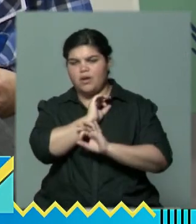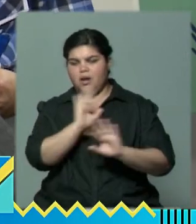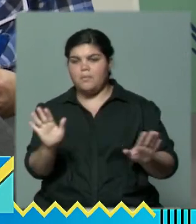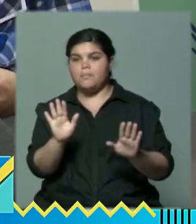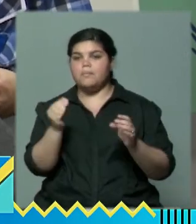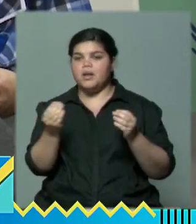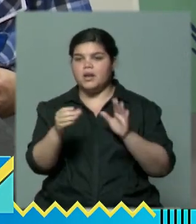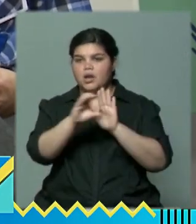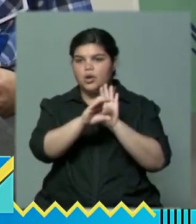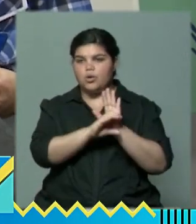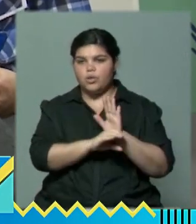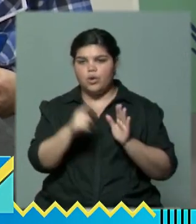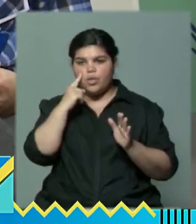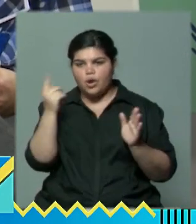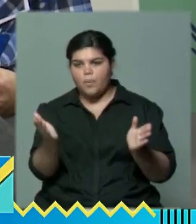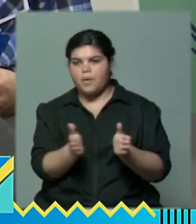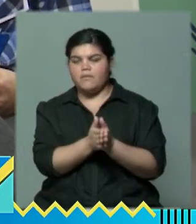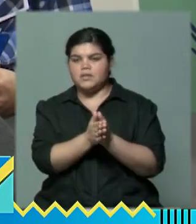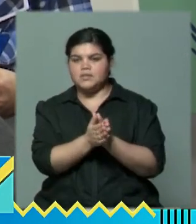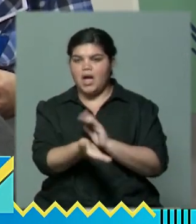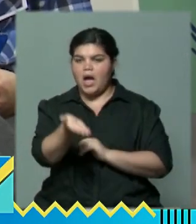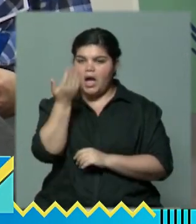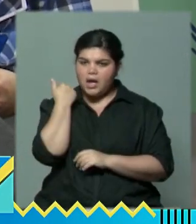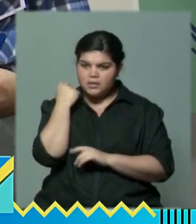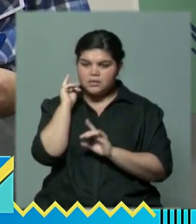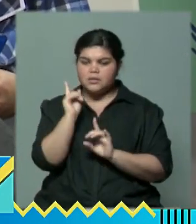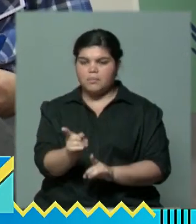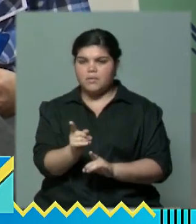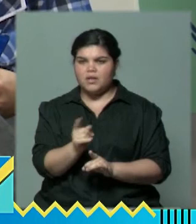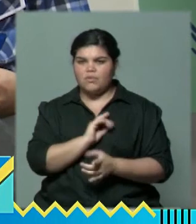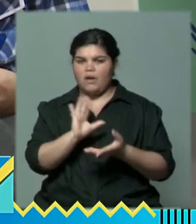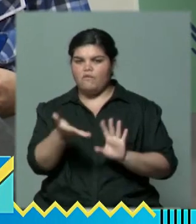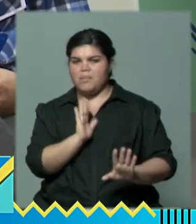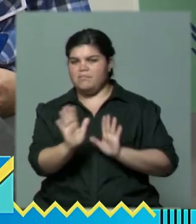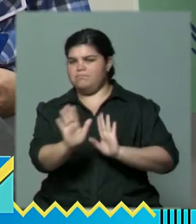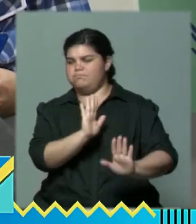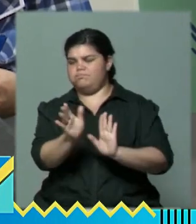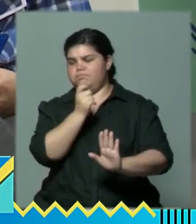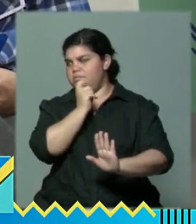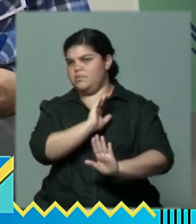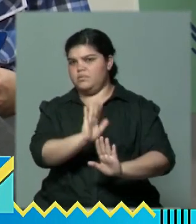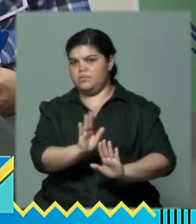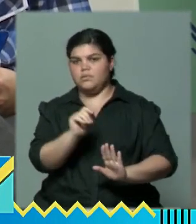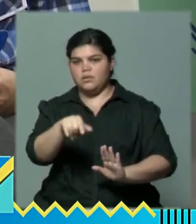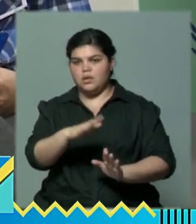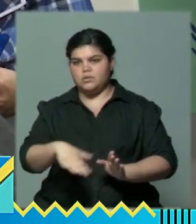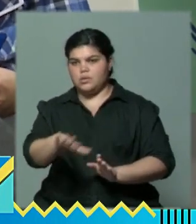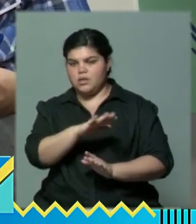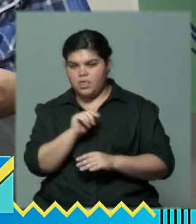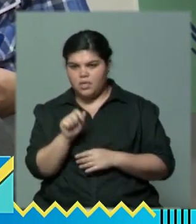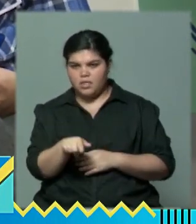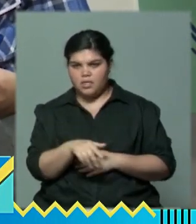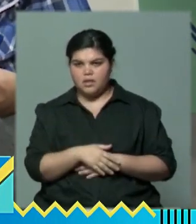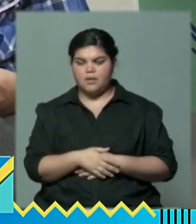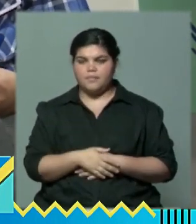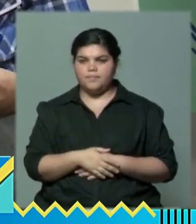un código de convivencia que también en aquel momento generó cierta resistencia por cierto sector de la sociedad, ¿no? Digo, es algo que